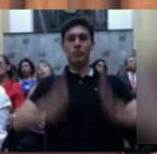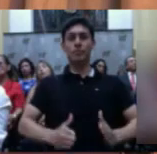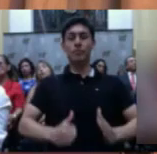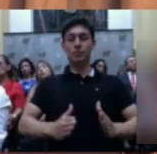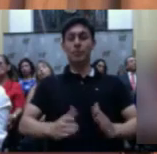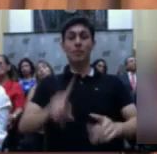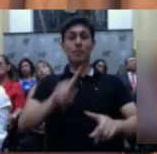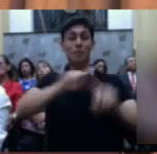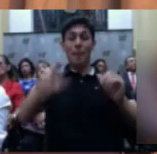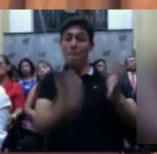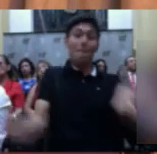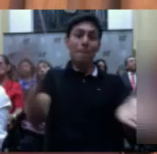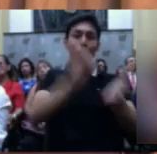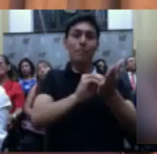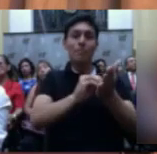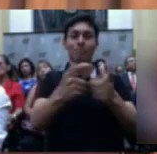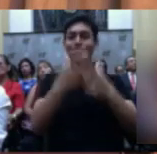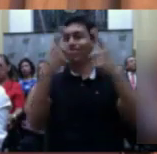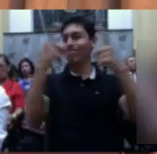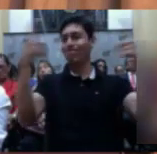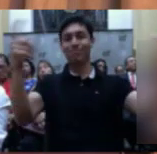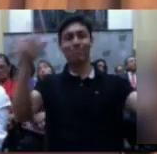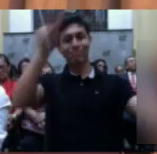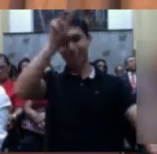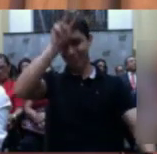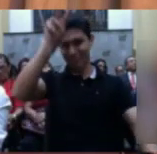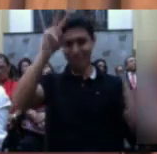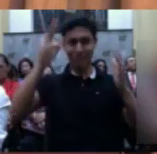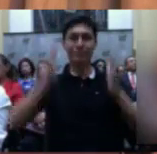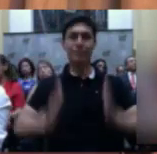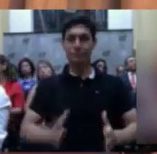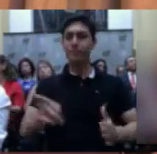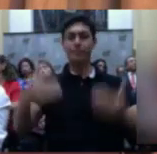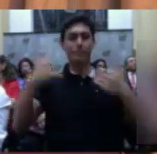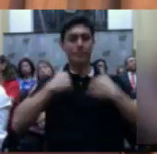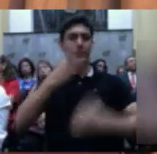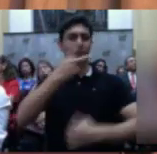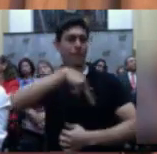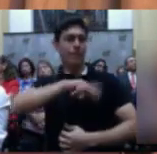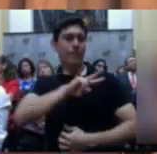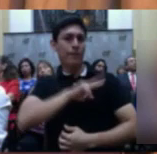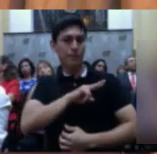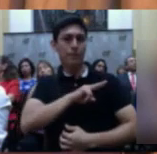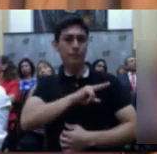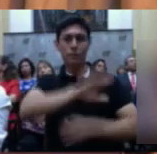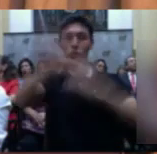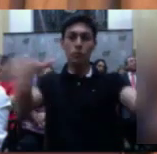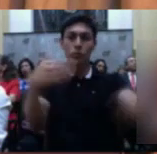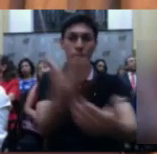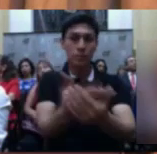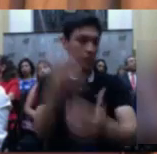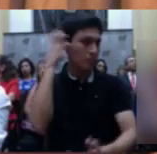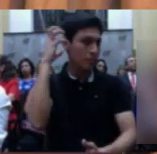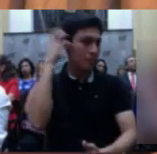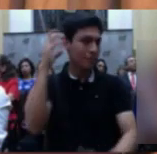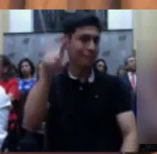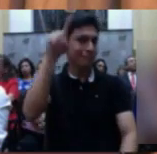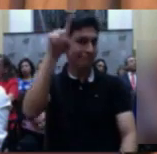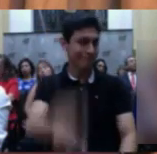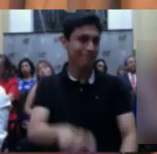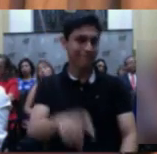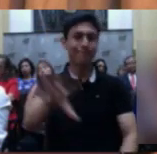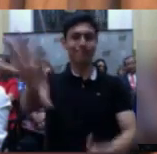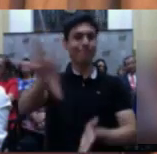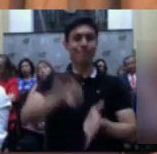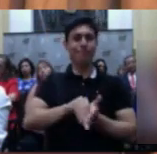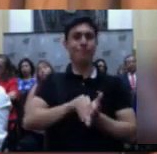gran peruano, que encarna los valores que todo miraflorino ha de tener. Por eso a su familia y